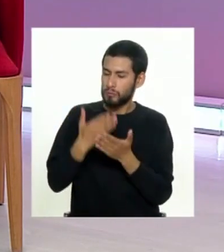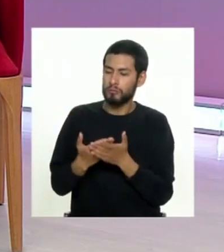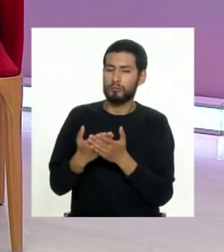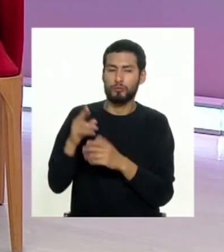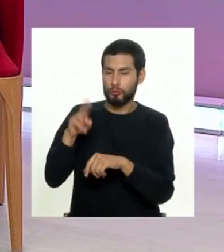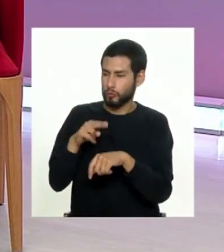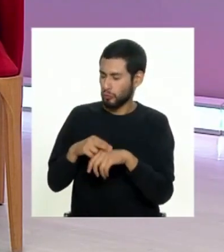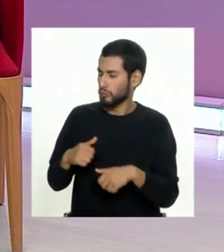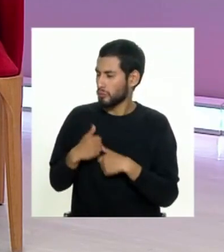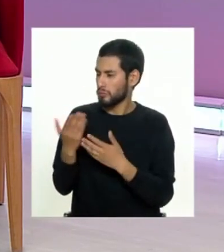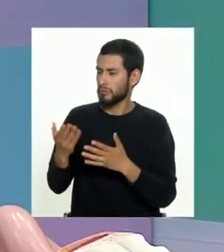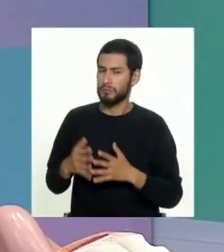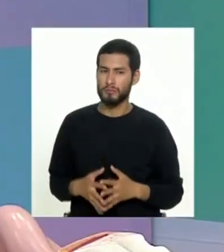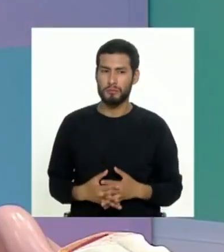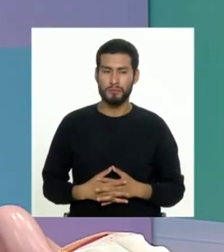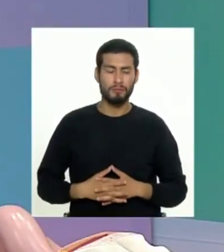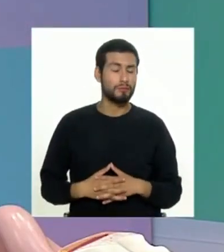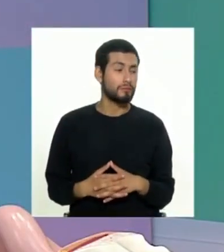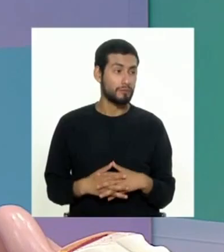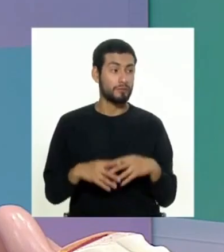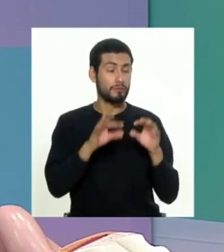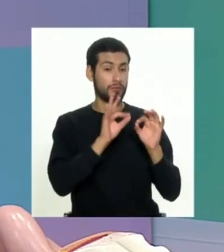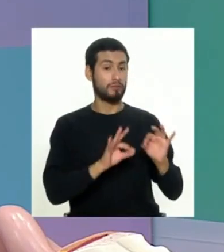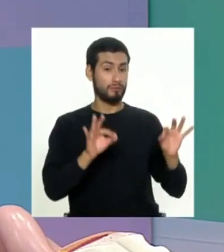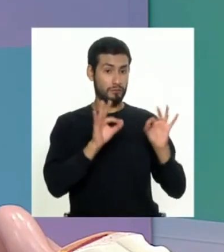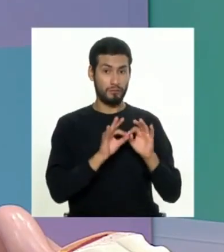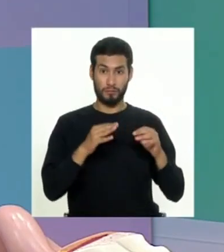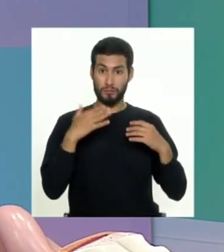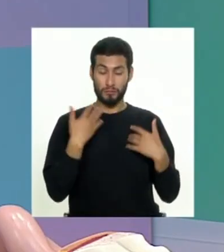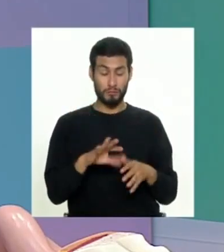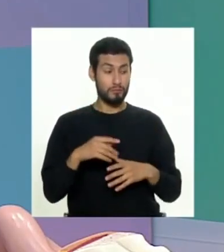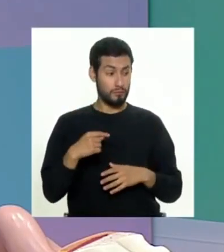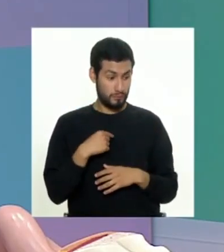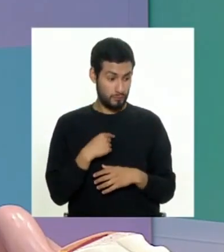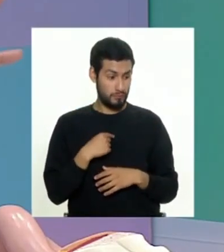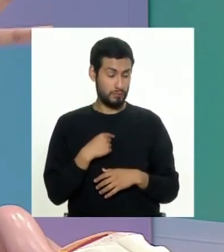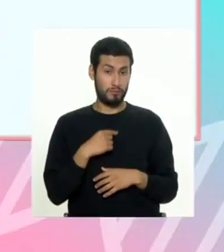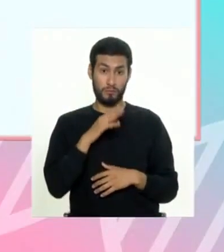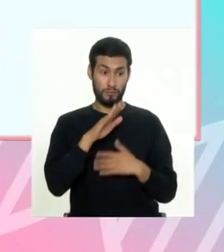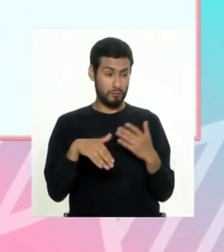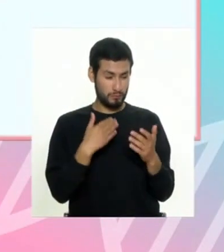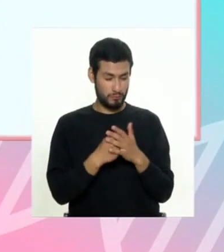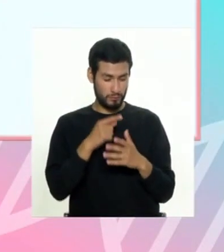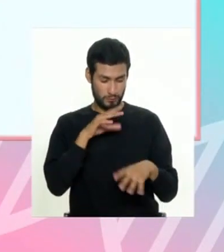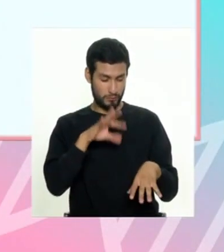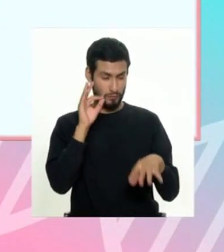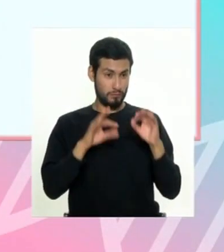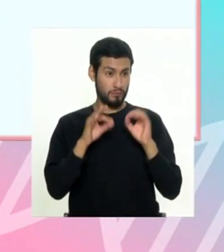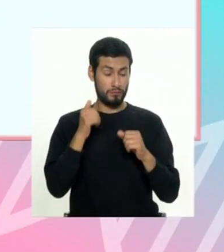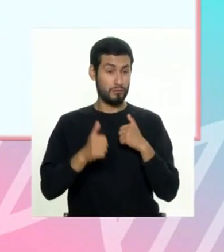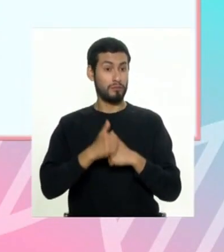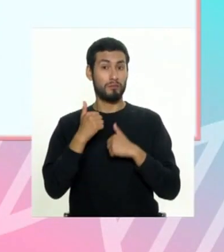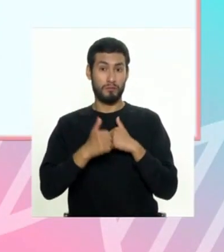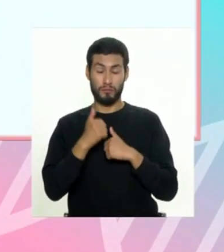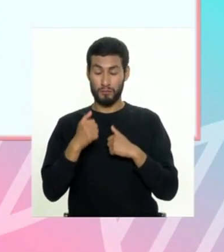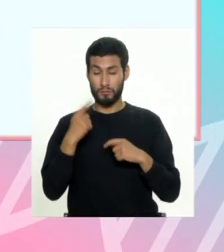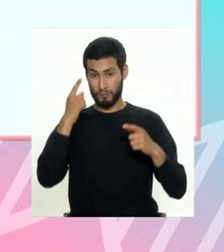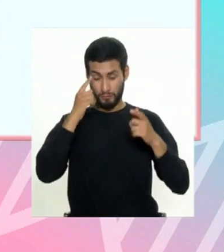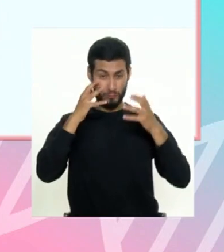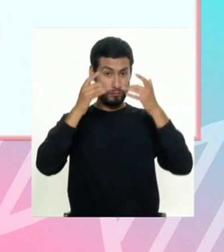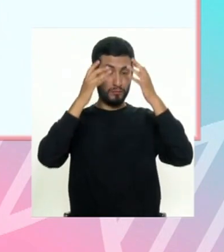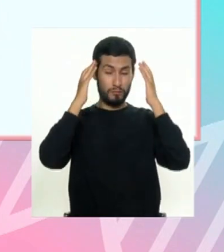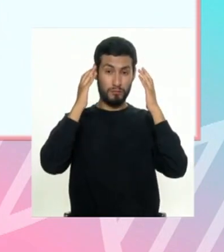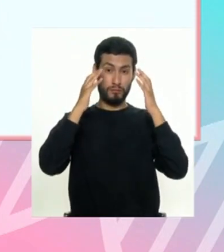incorporación normal de vida? Muy importante. Una vez que ya he descartado todas estas causas peligrosas,